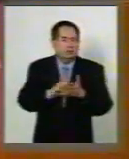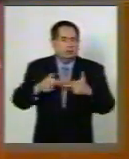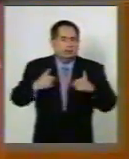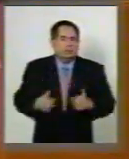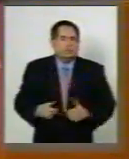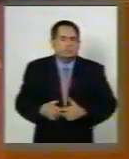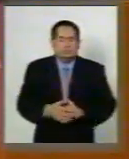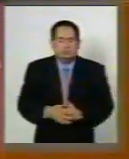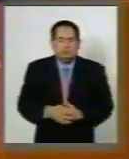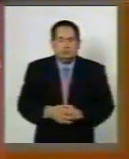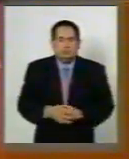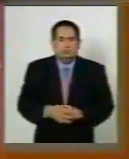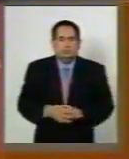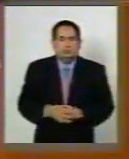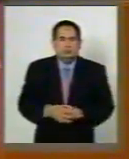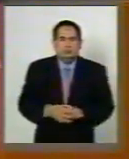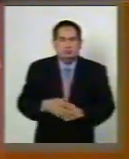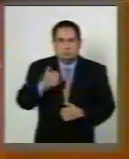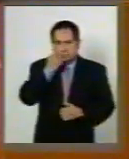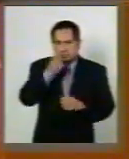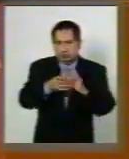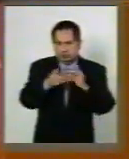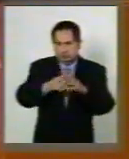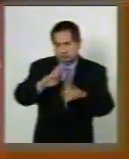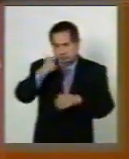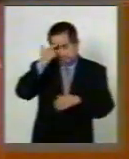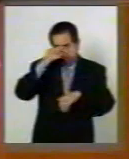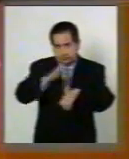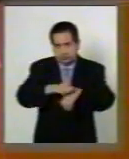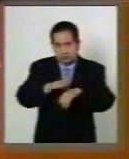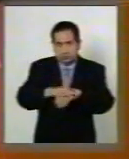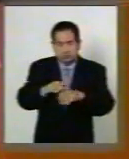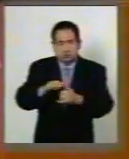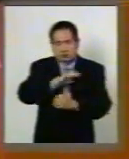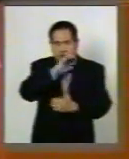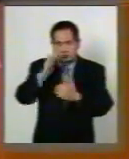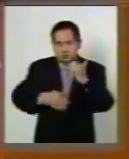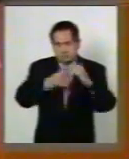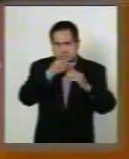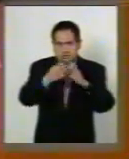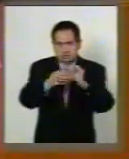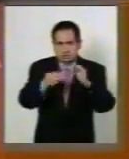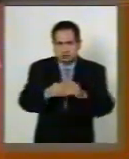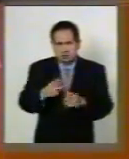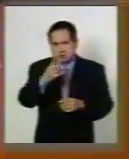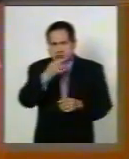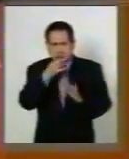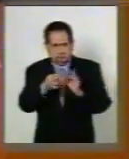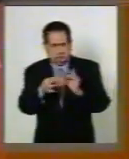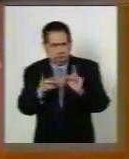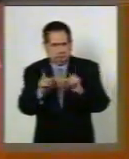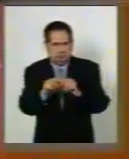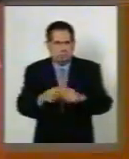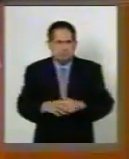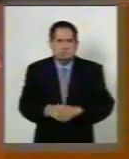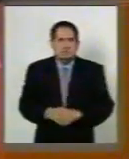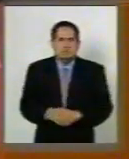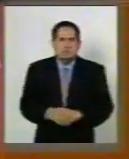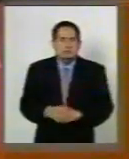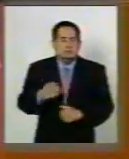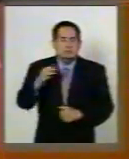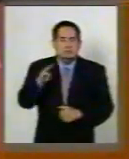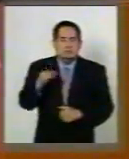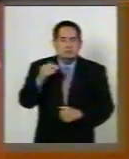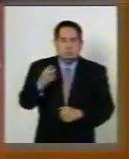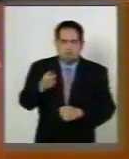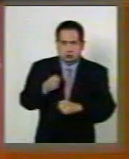humanos. Quiero recordar aquí, y con esto termino, les quito dos minutos más. En mayo de este